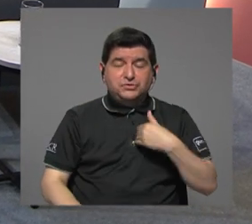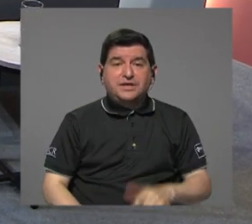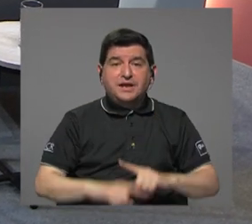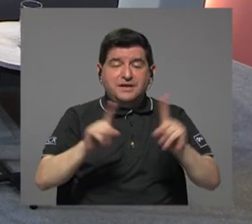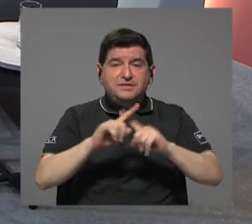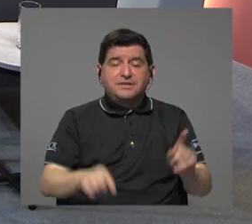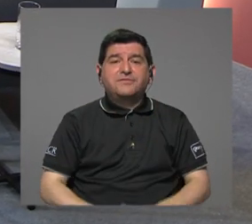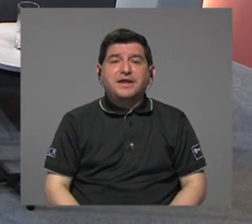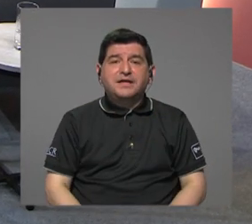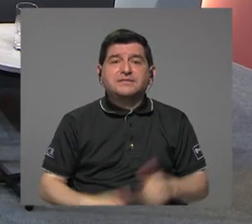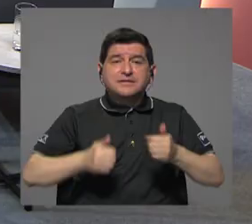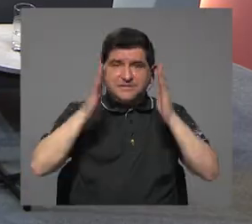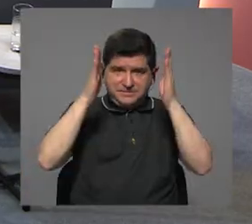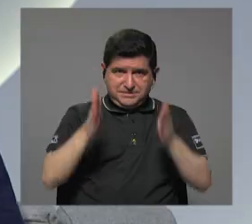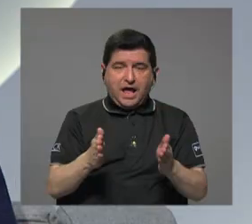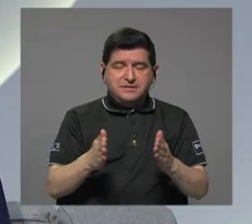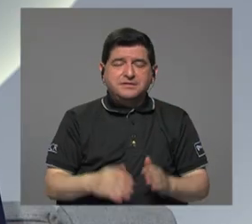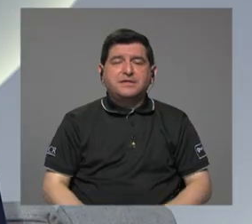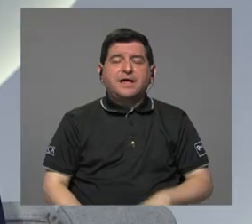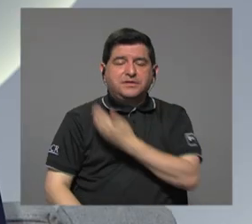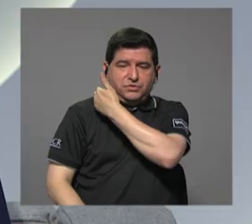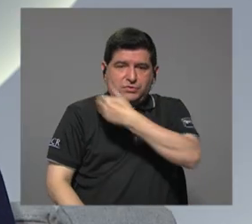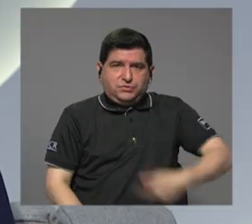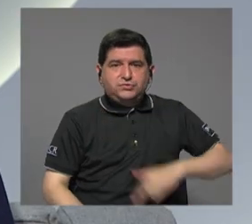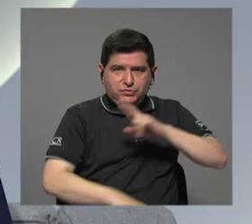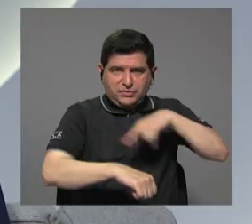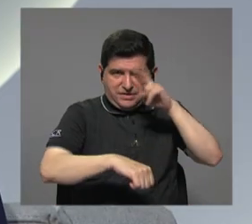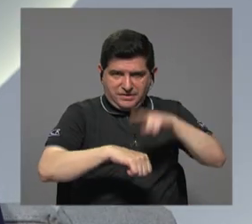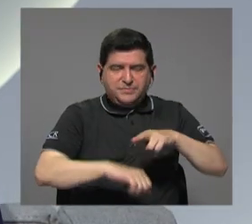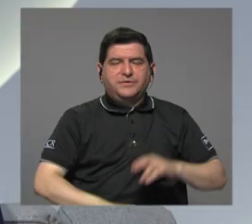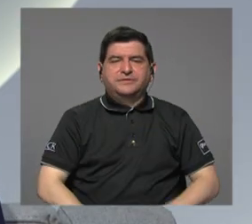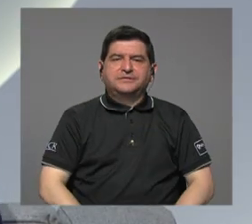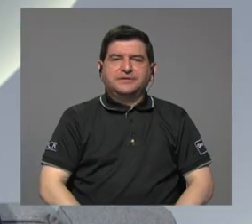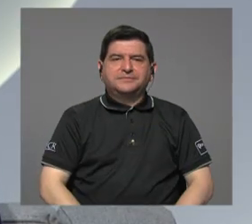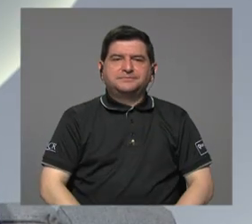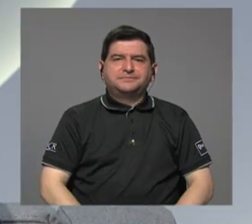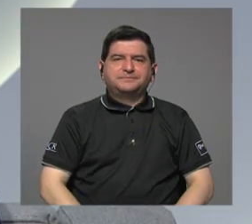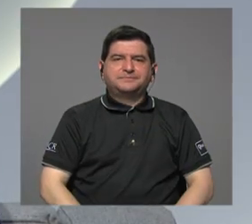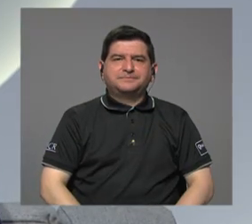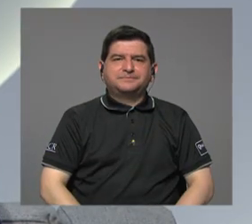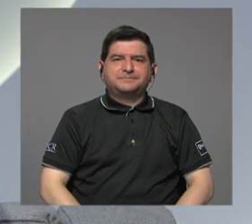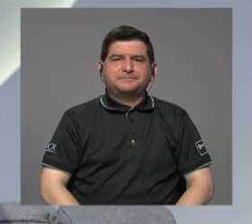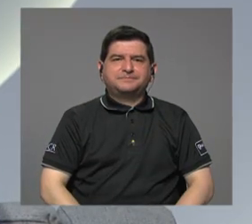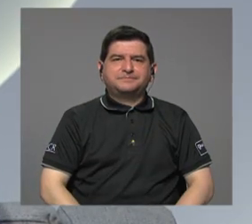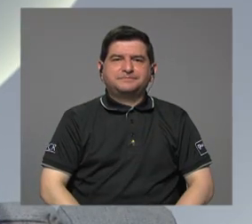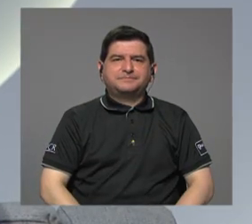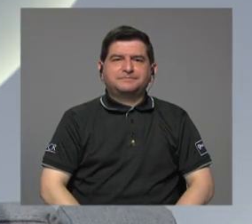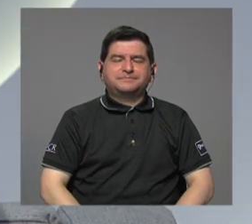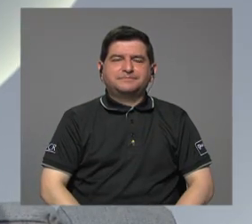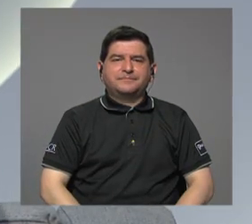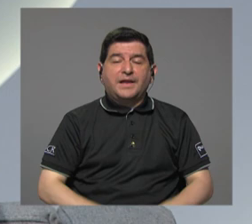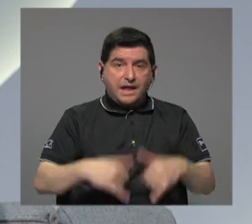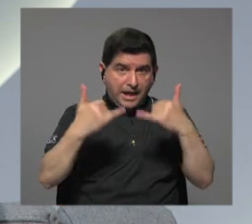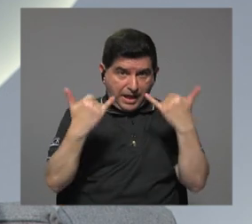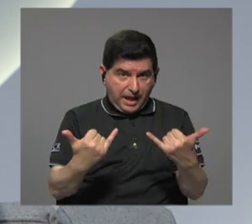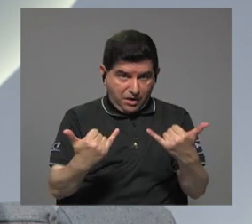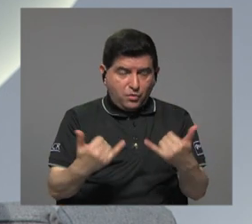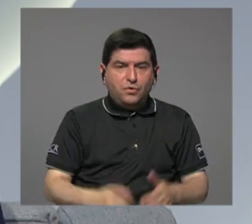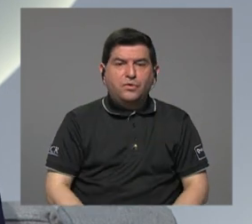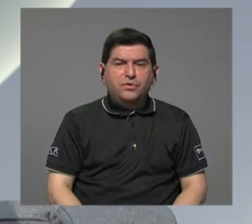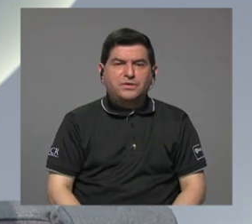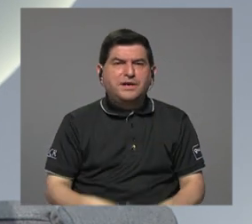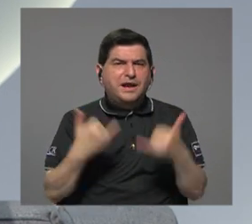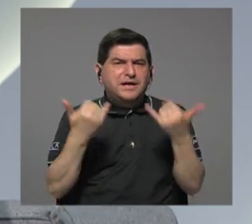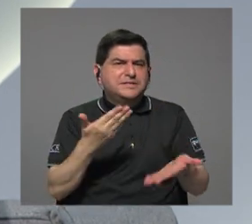voces de los y las candidatas a la presidencia de la república y bueno nos vamos a ir prácticamente